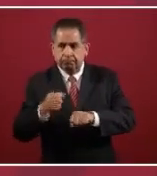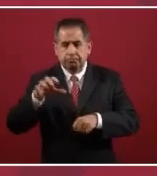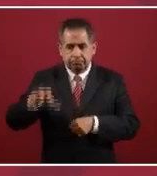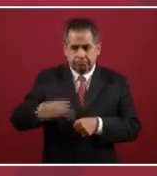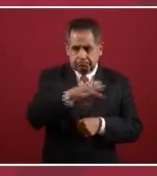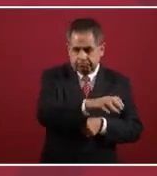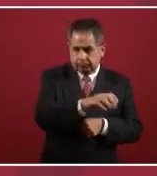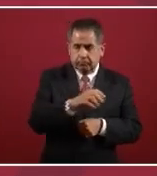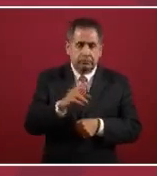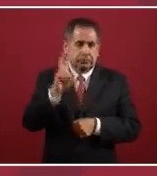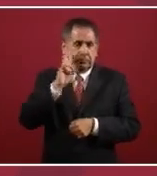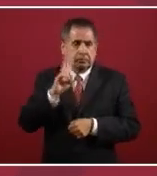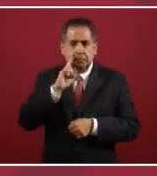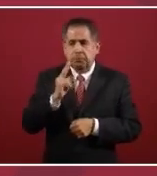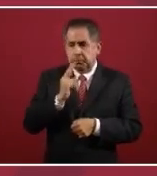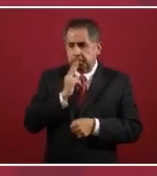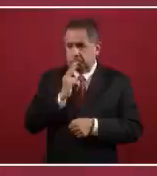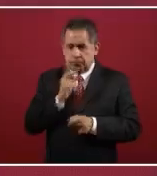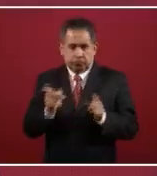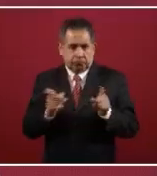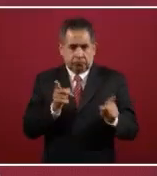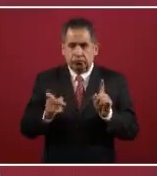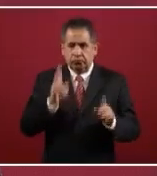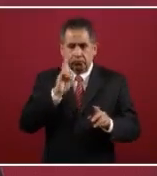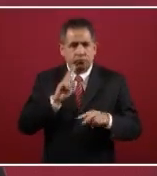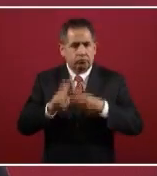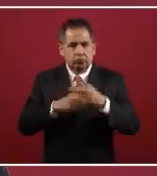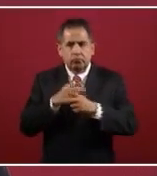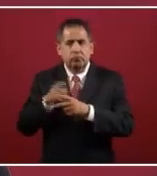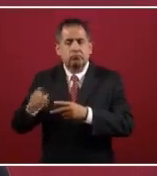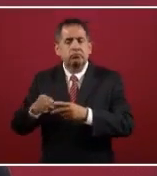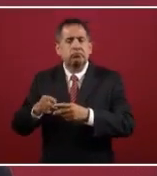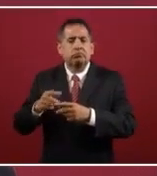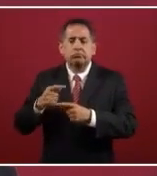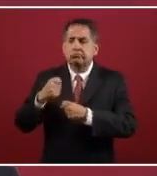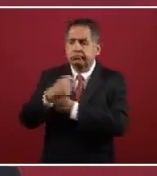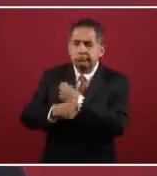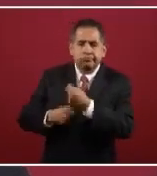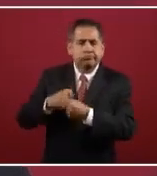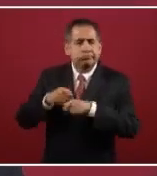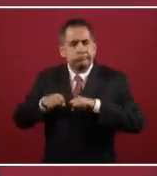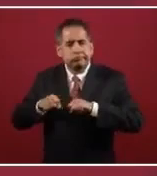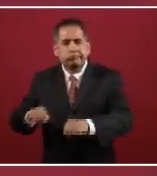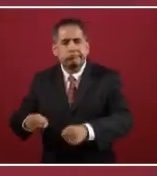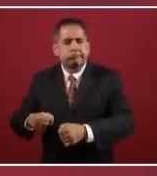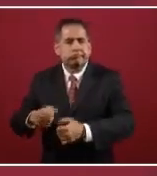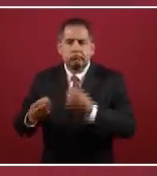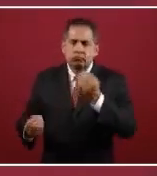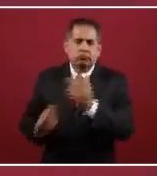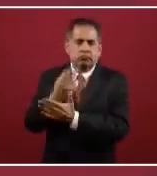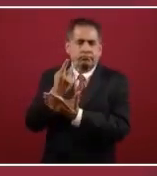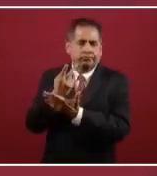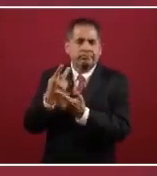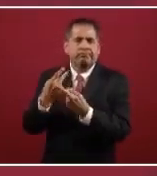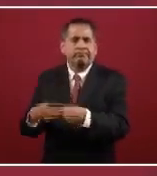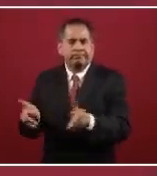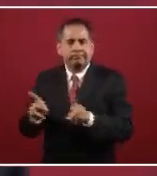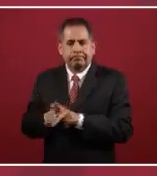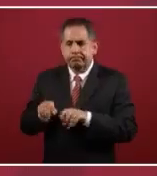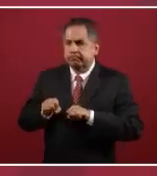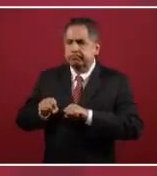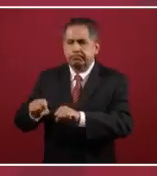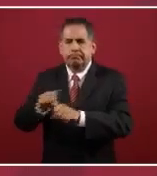puedan utilizar para centros comerciales y que al mismo tiempo se sigan utilizando